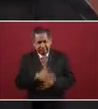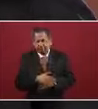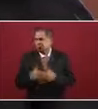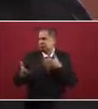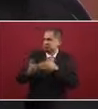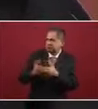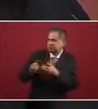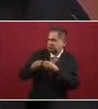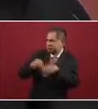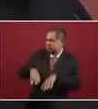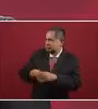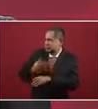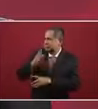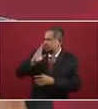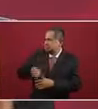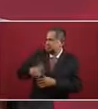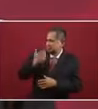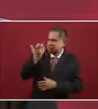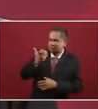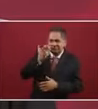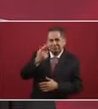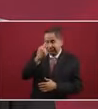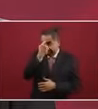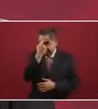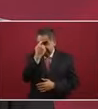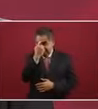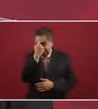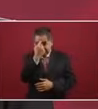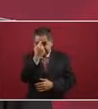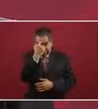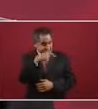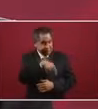mal. Están